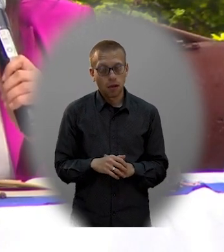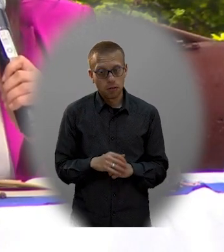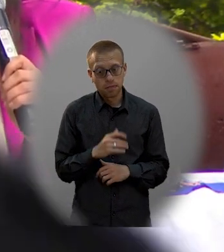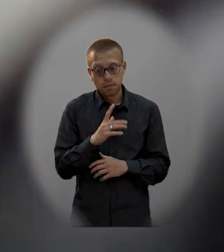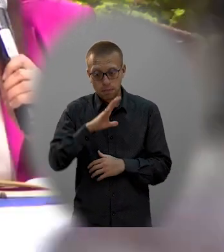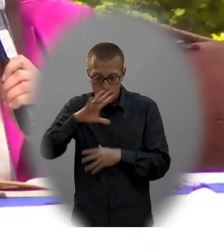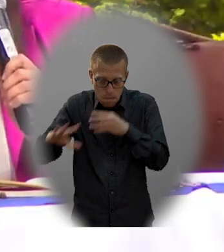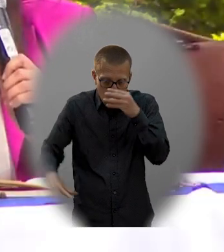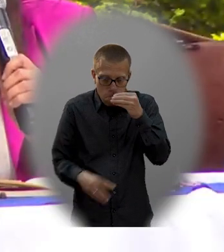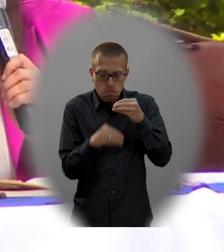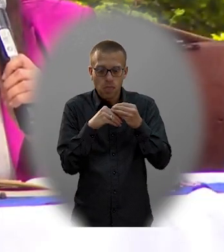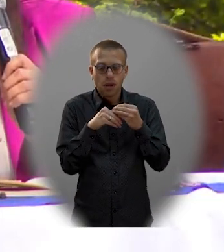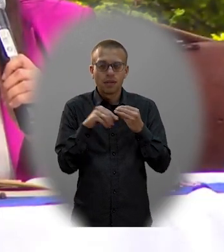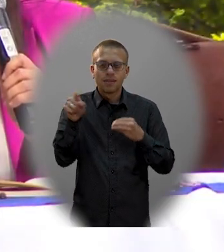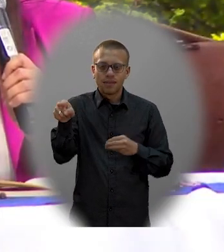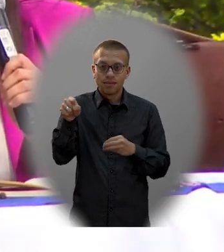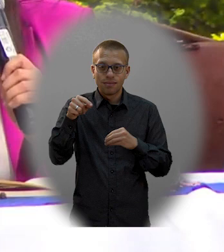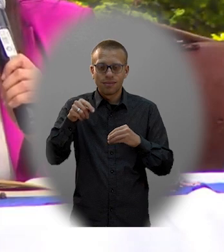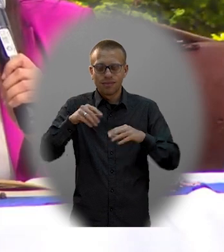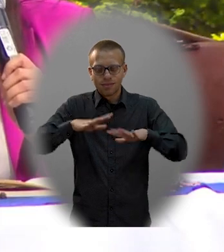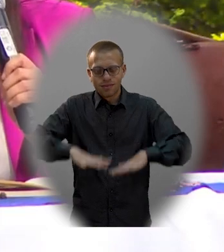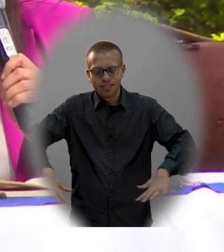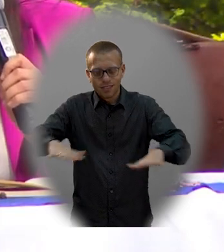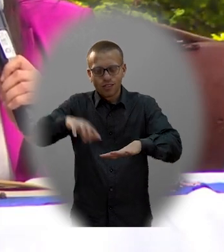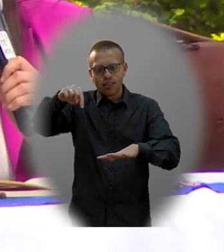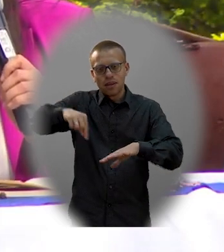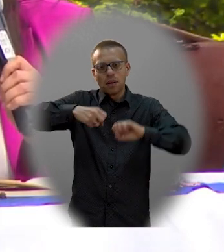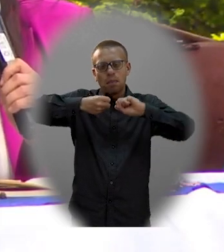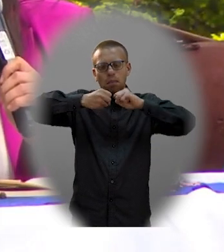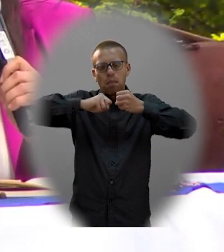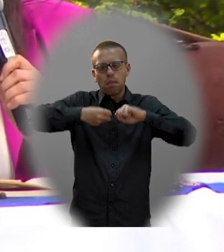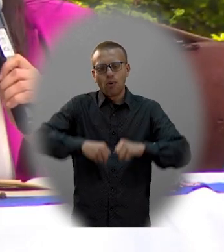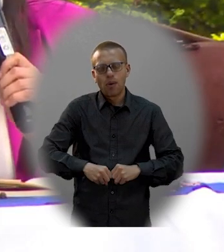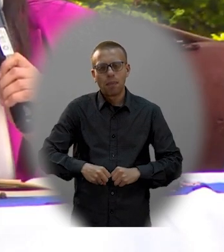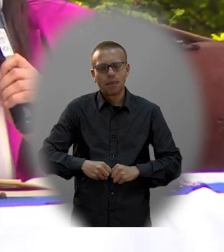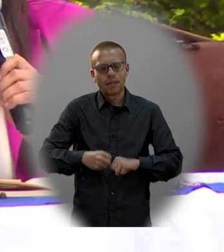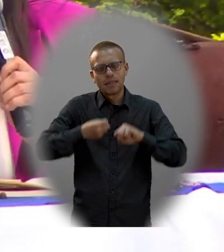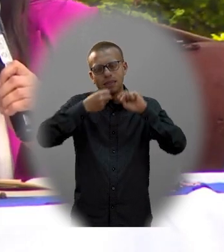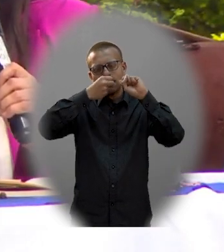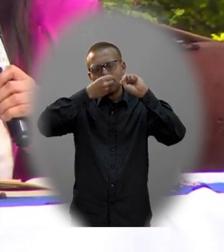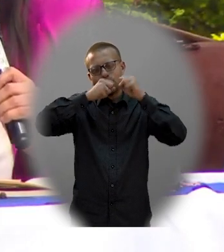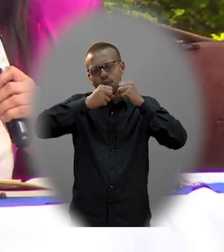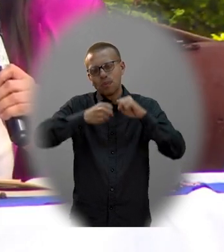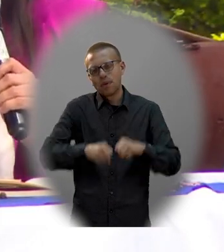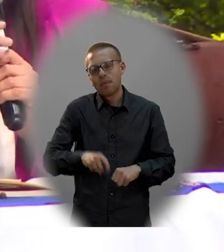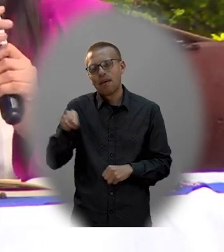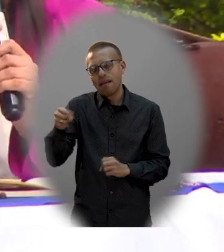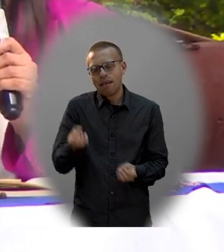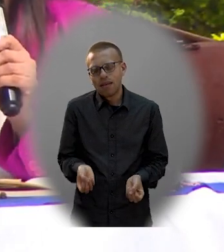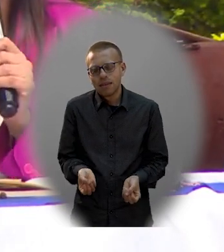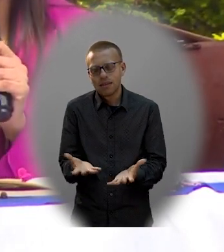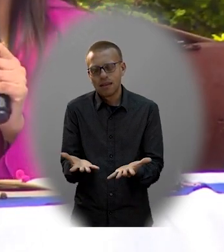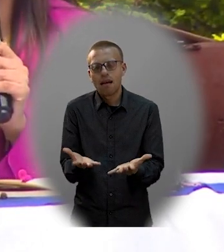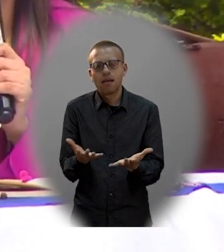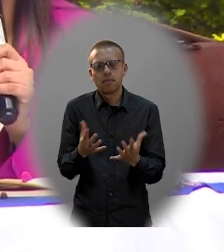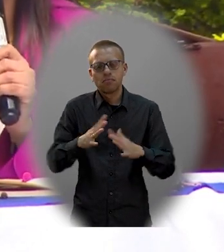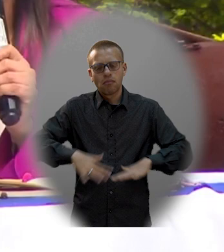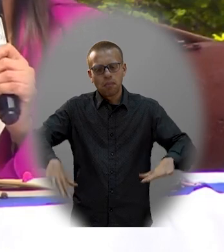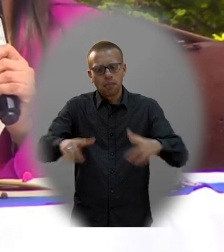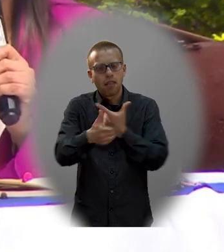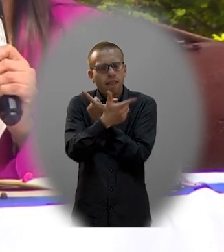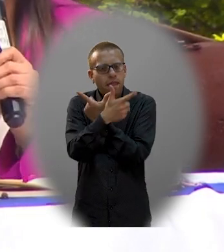sectores más subrepresentados y con más problemas para poder realmente generar campus libres de violencia